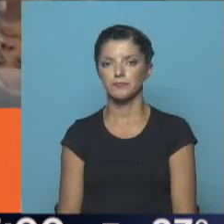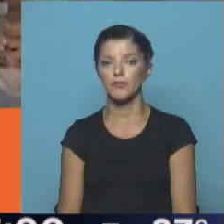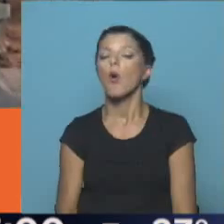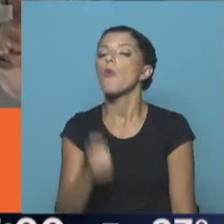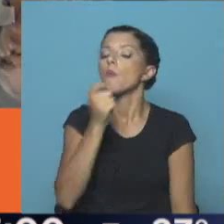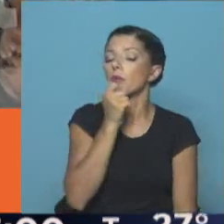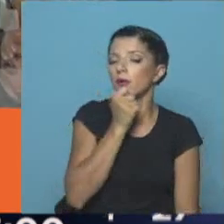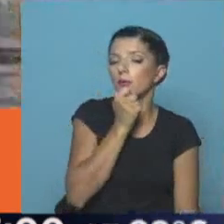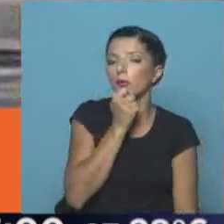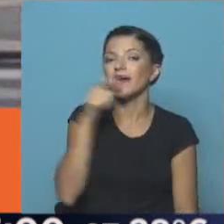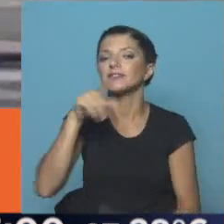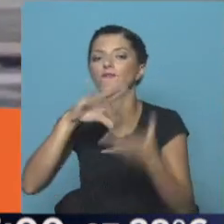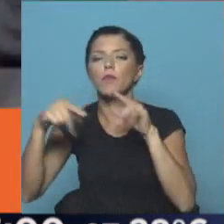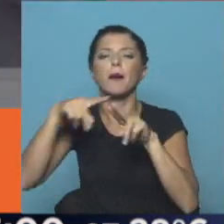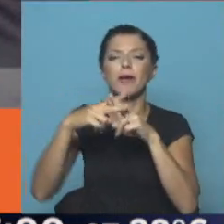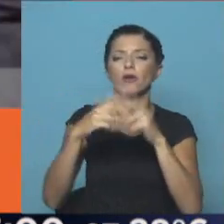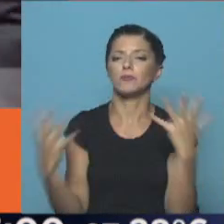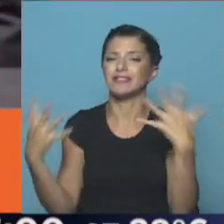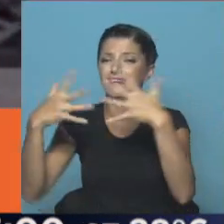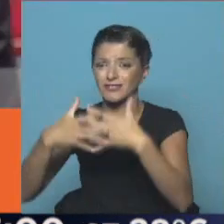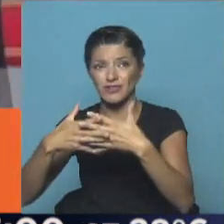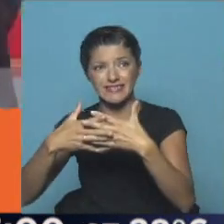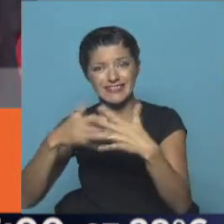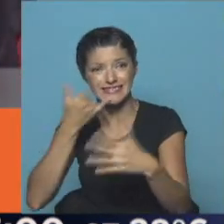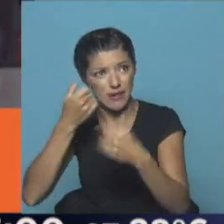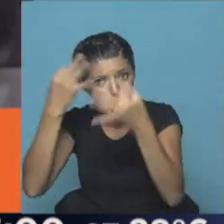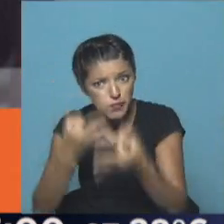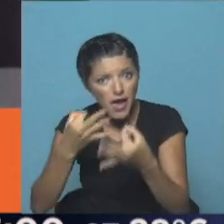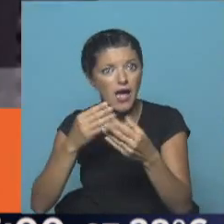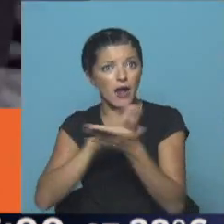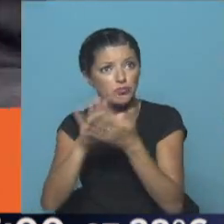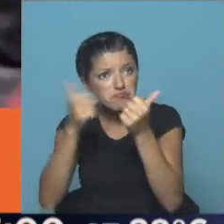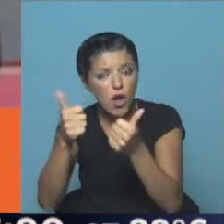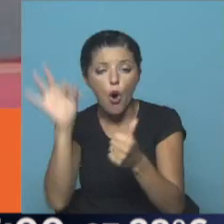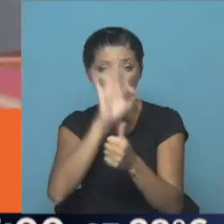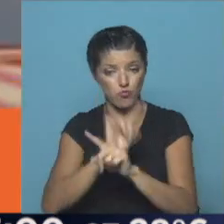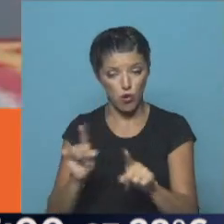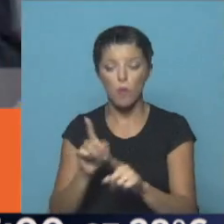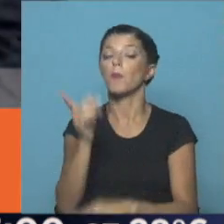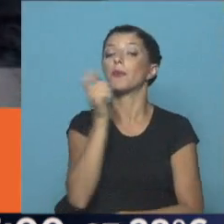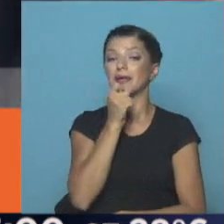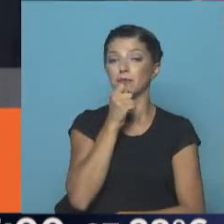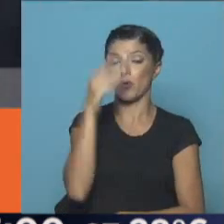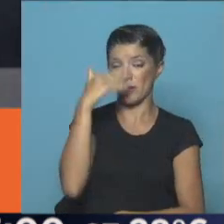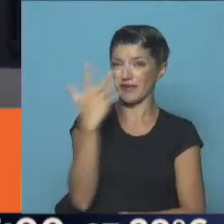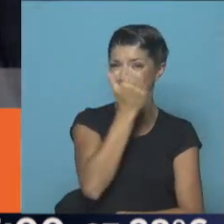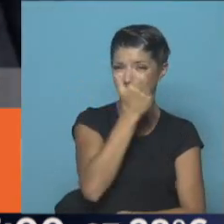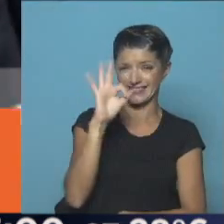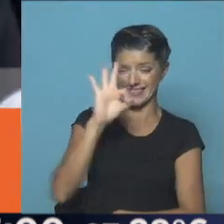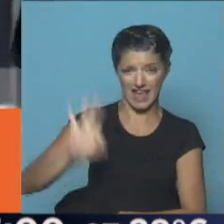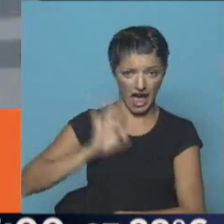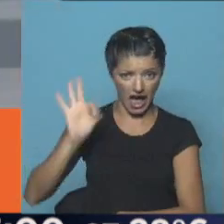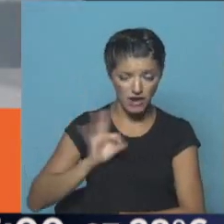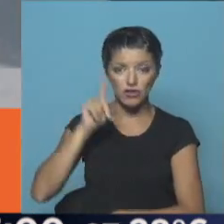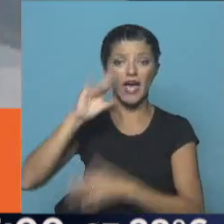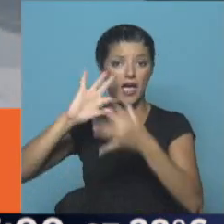a estos mecanismos de integración, si siguen siendo eficaces o no. Evidentemente, en esta historia de 60 años a Europa